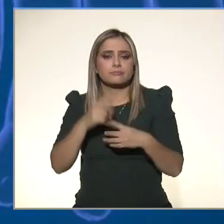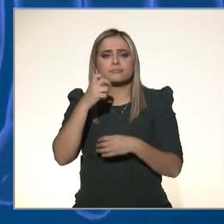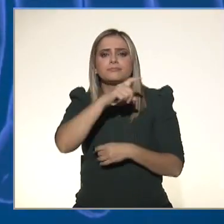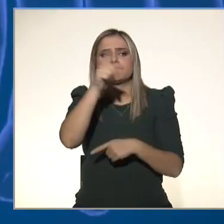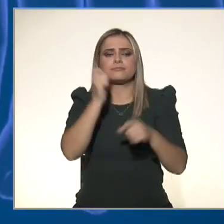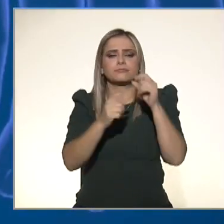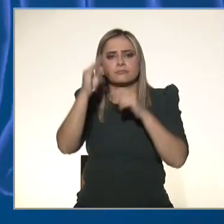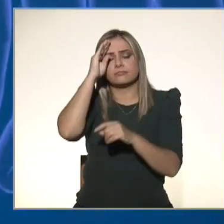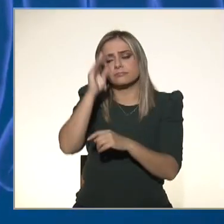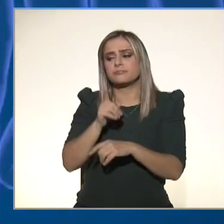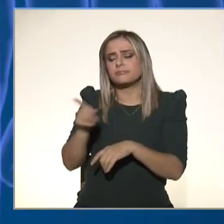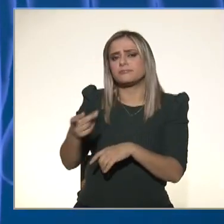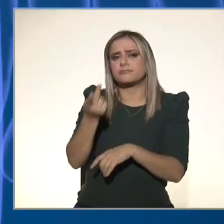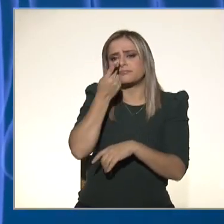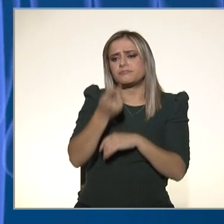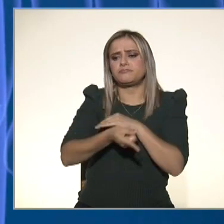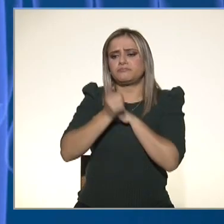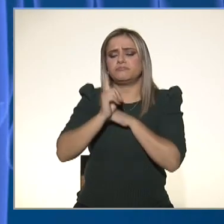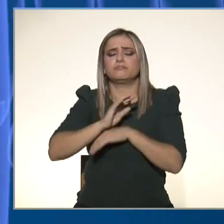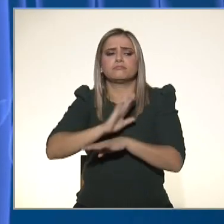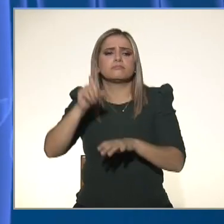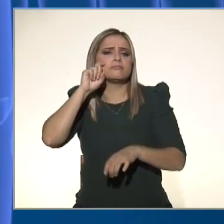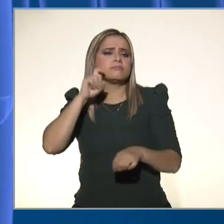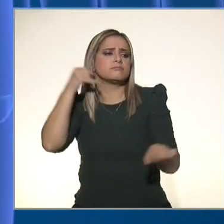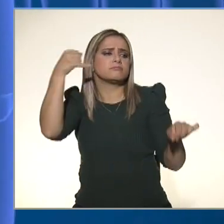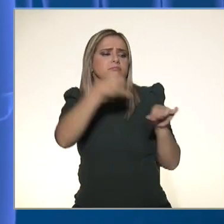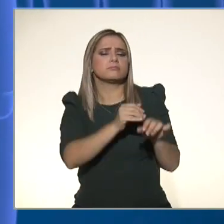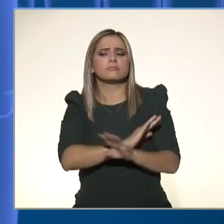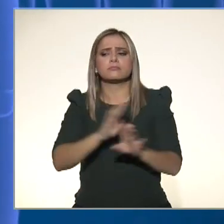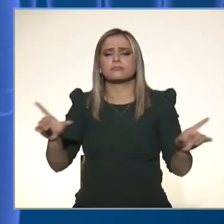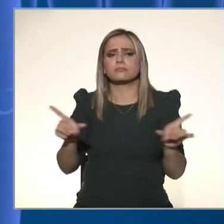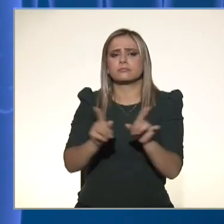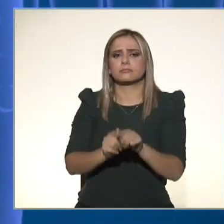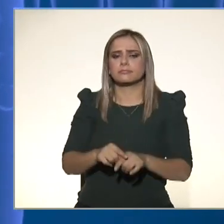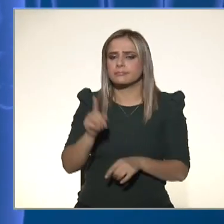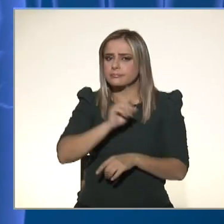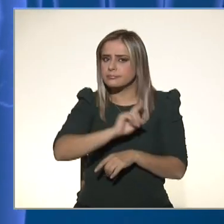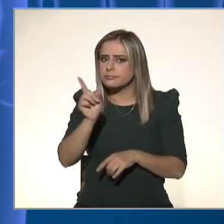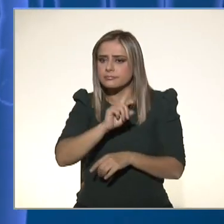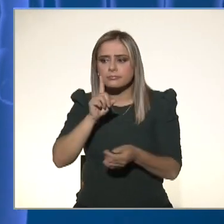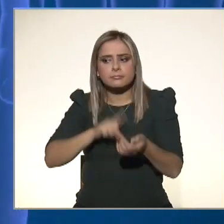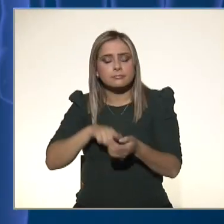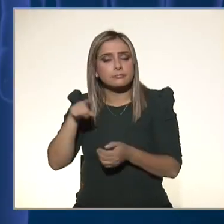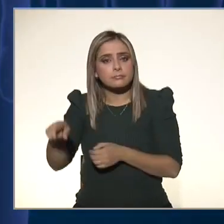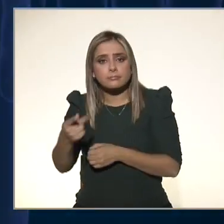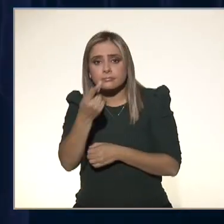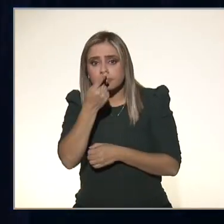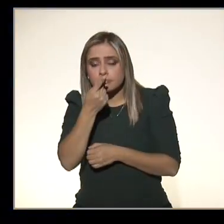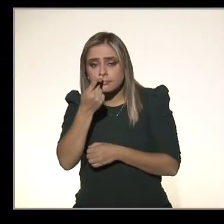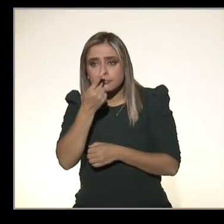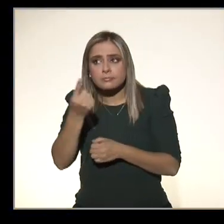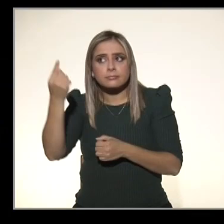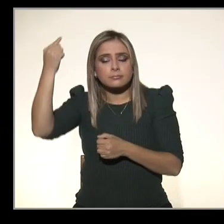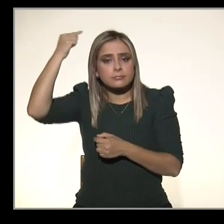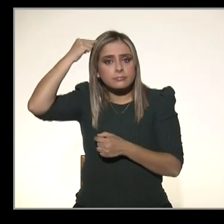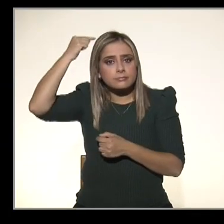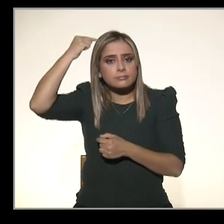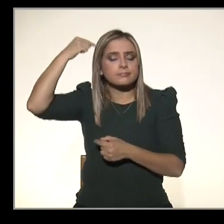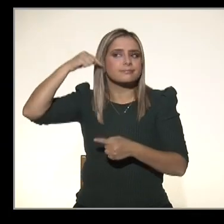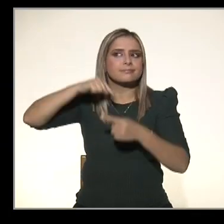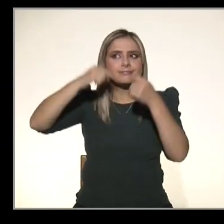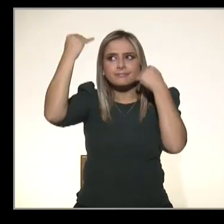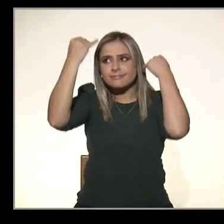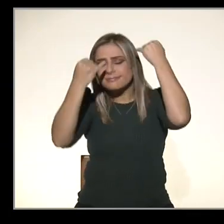solamente necesitamos el pene erecto, se nos olvida que el órgano sexual más importante es el cerebro, las fantasías,